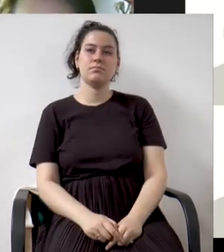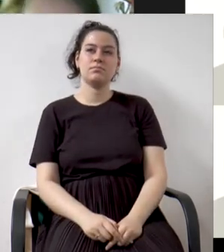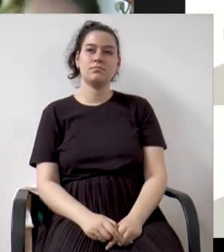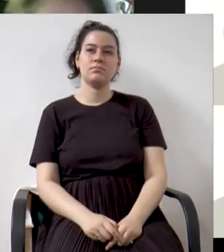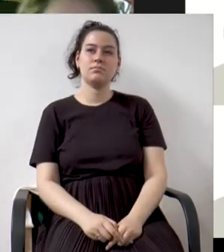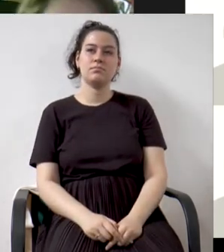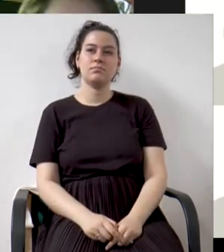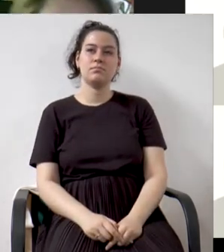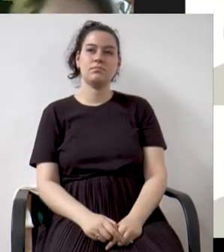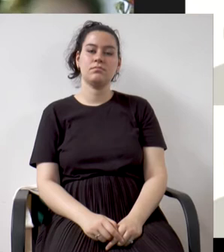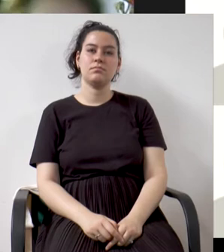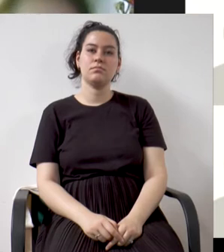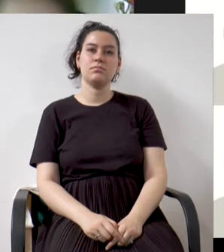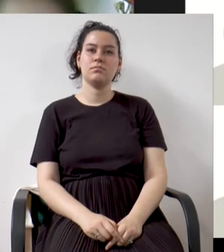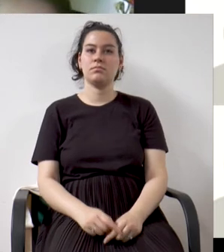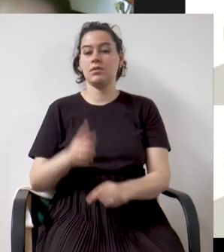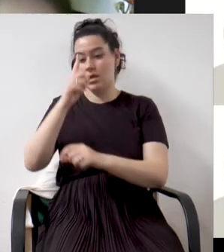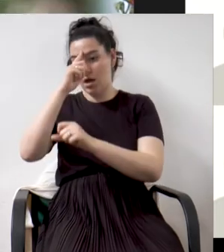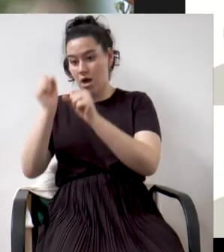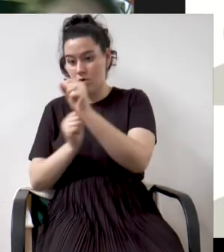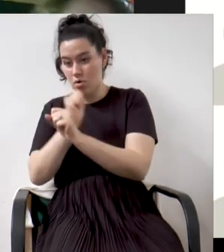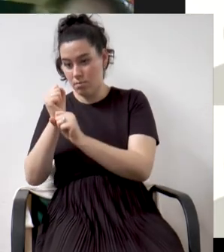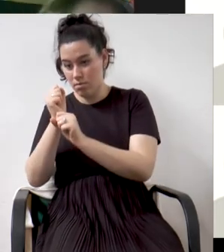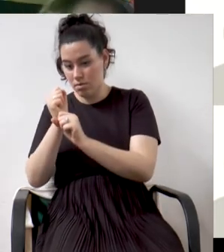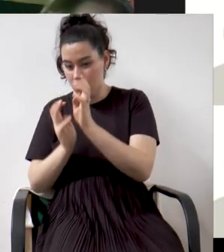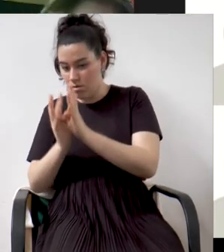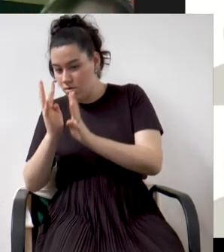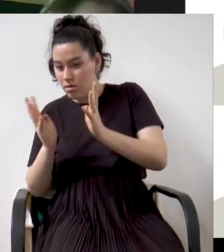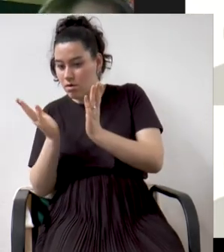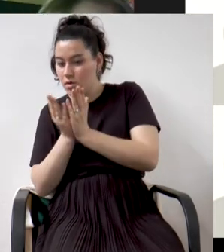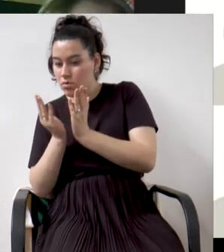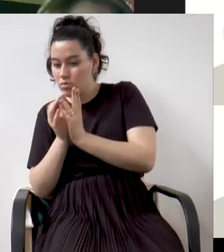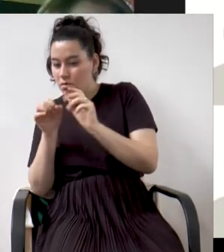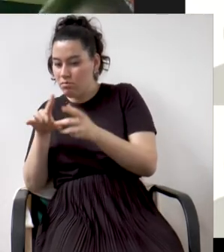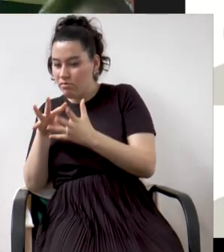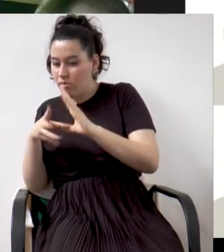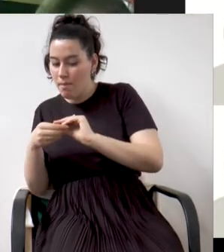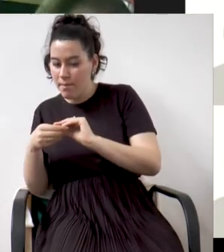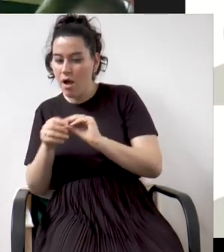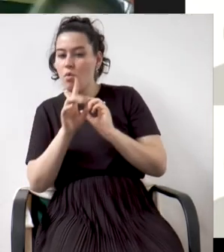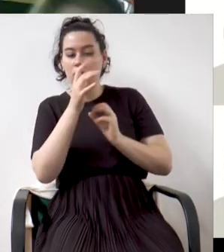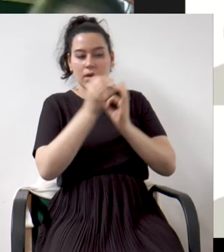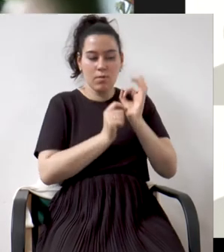O sea, solo un agrónomo puede dar el pasto en agronomía y solo un químico puede dar pasto en